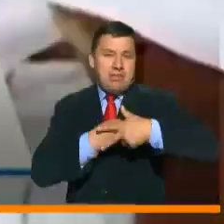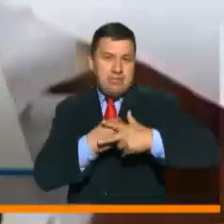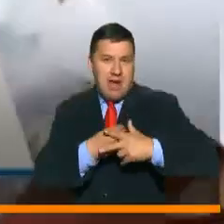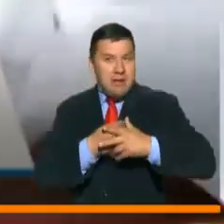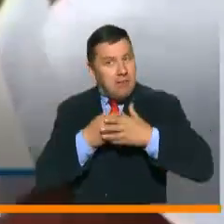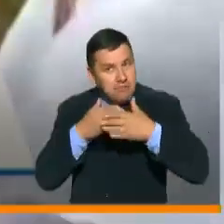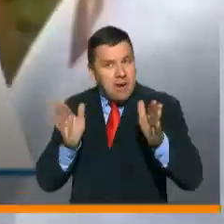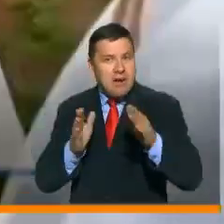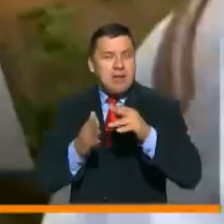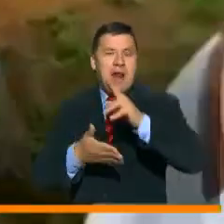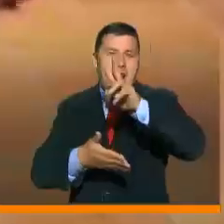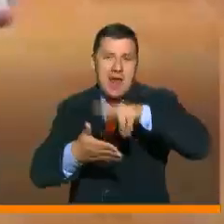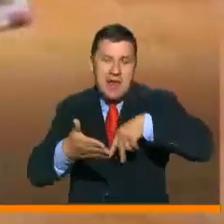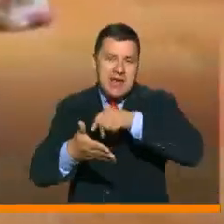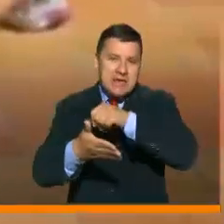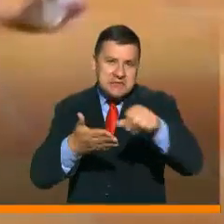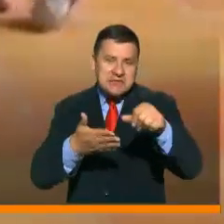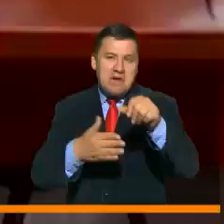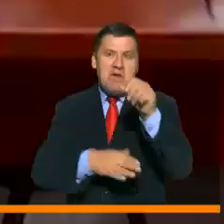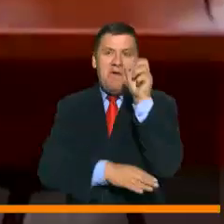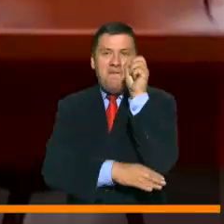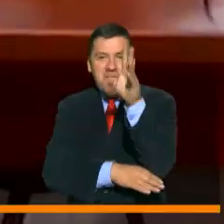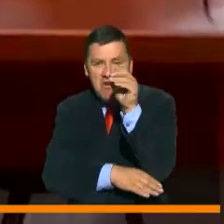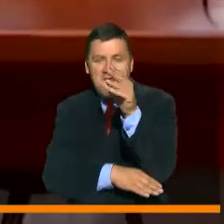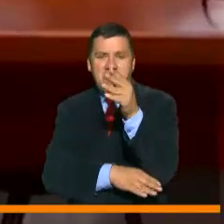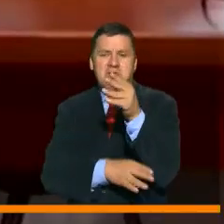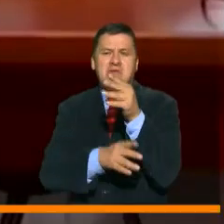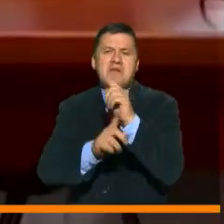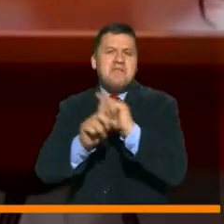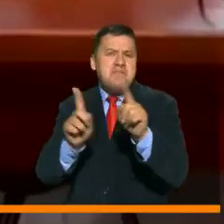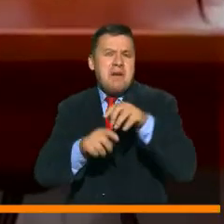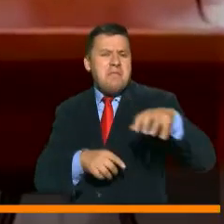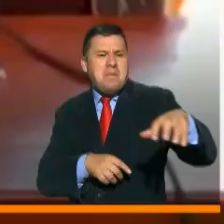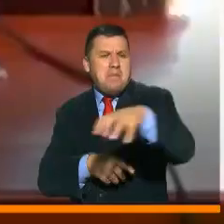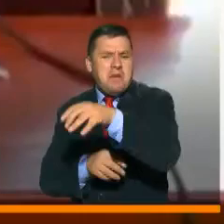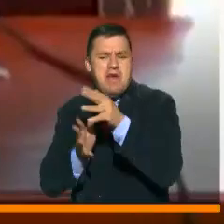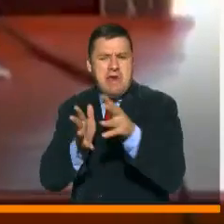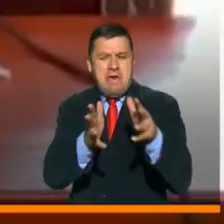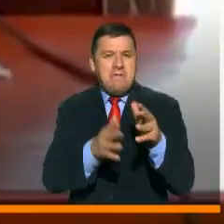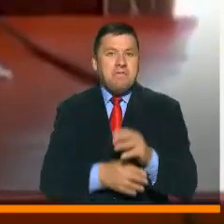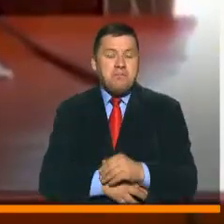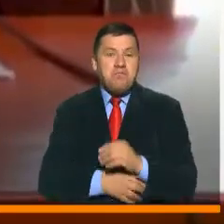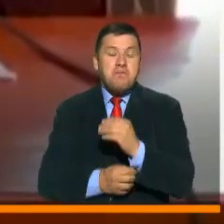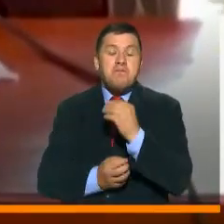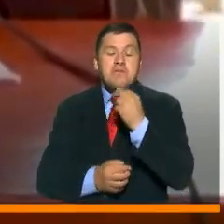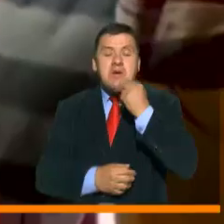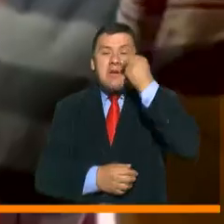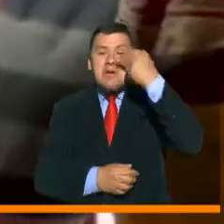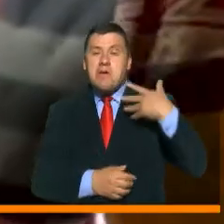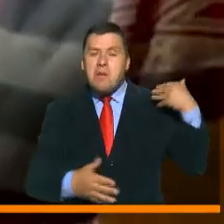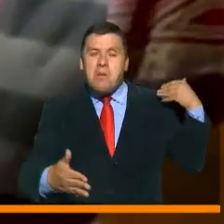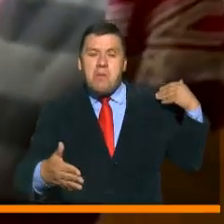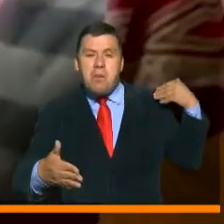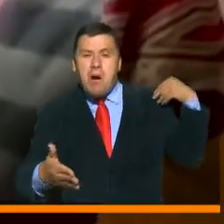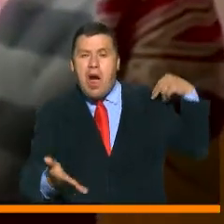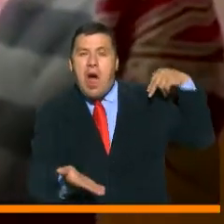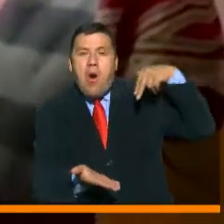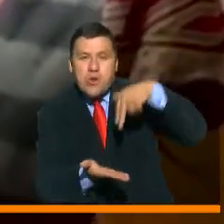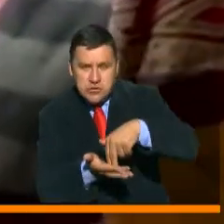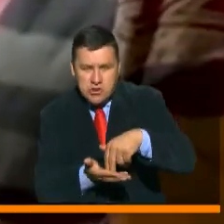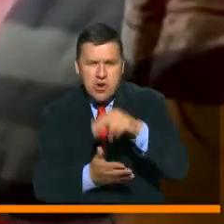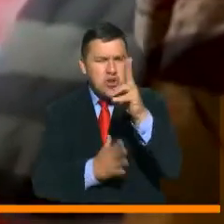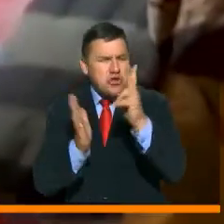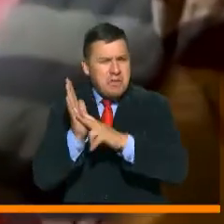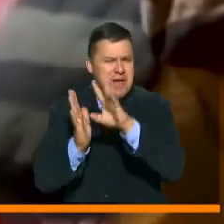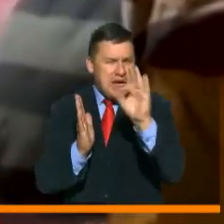lectura escritura seminarios y de formación en diferentes campos la colección bibliográfica reúne más de 2500 títulos